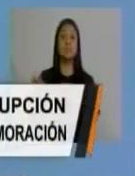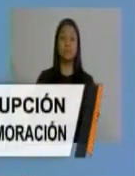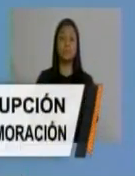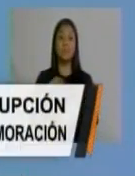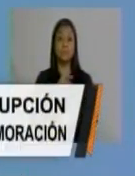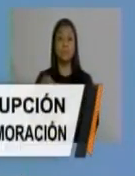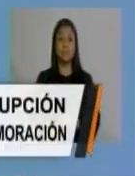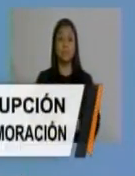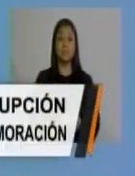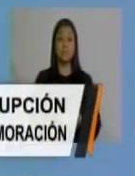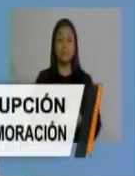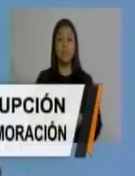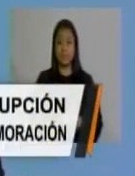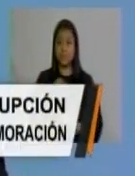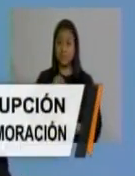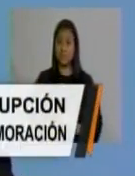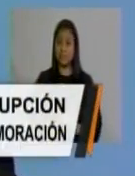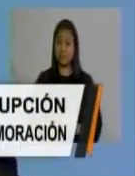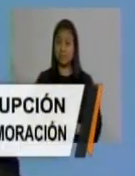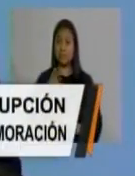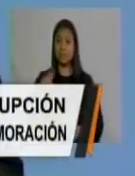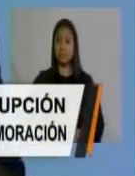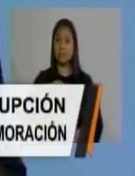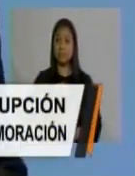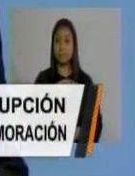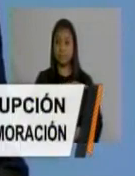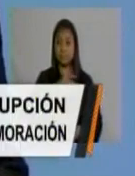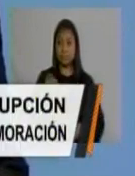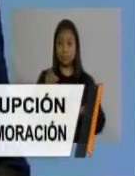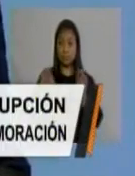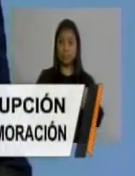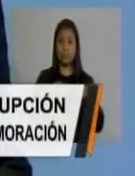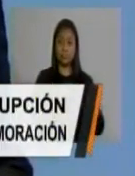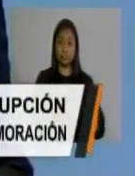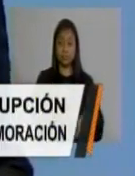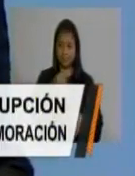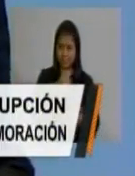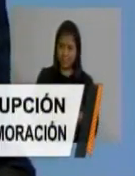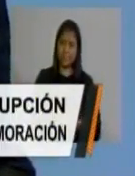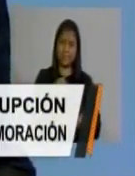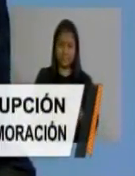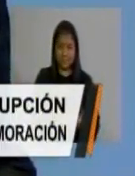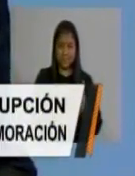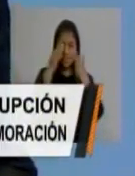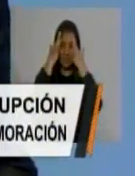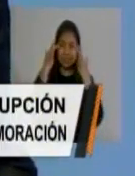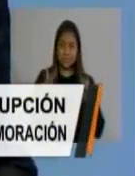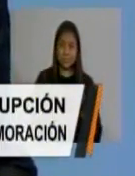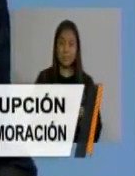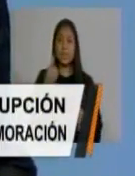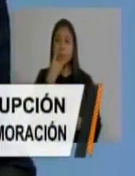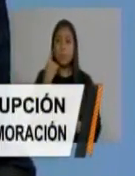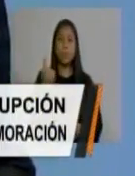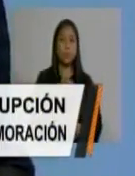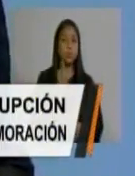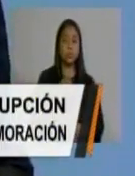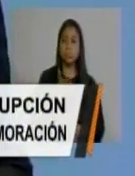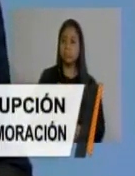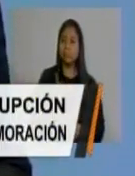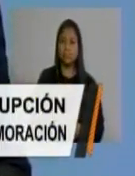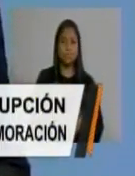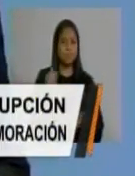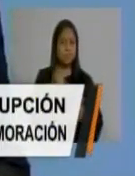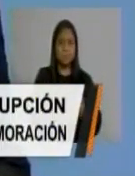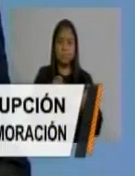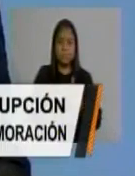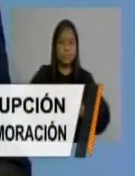Sí, somos nosotros, su gente, los que luchamos, que decidimos y buscamos siempre superar los